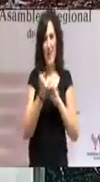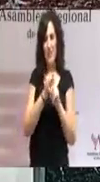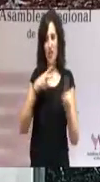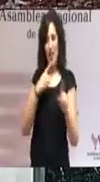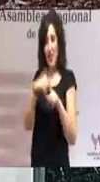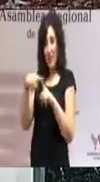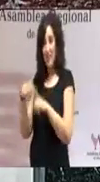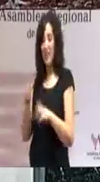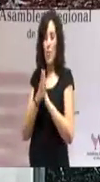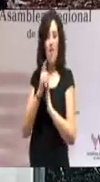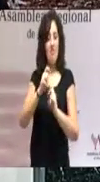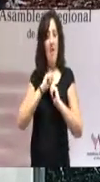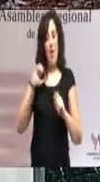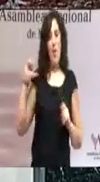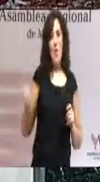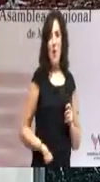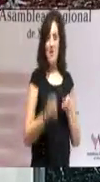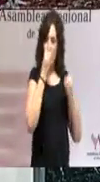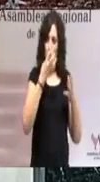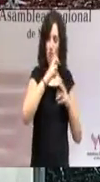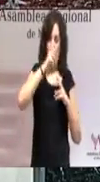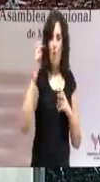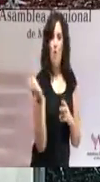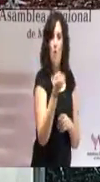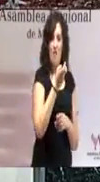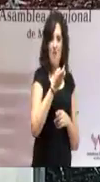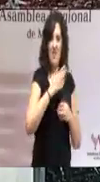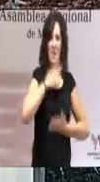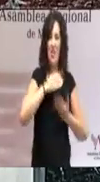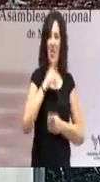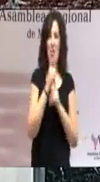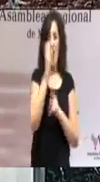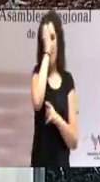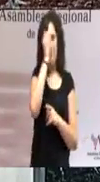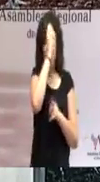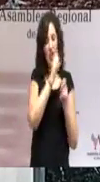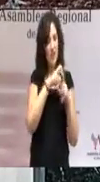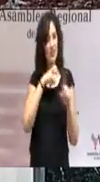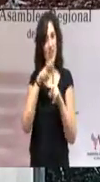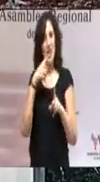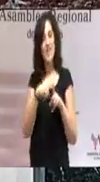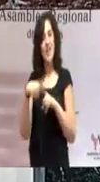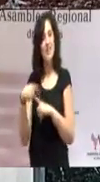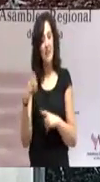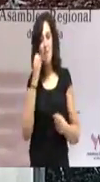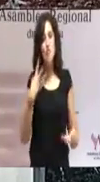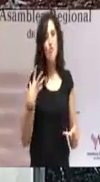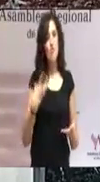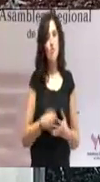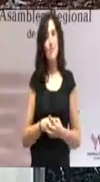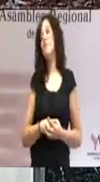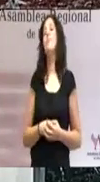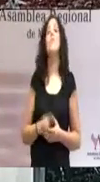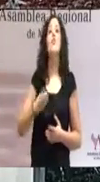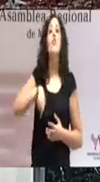nos enriquece a todos que existan esa capacidad de que haya otras visiones. Mire usted, nosotros